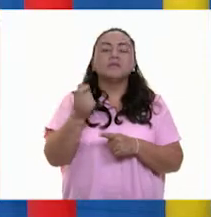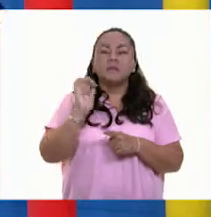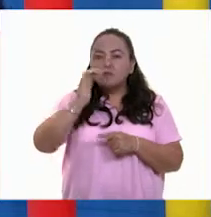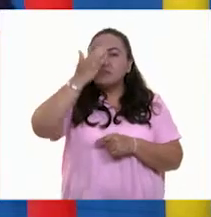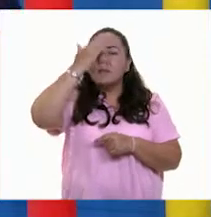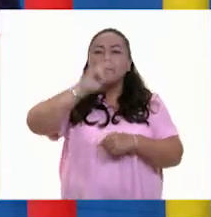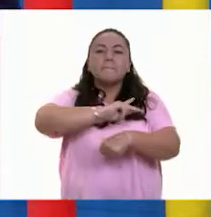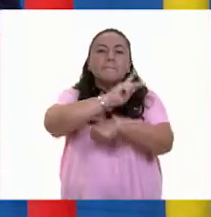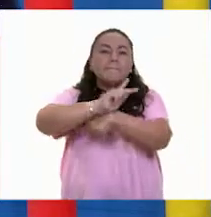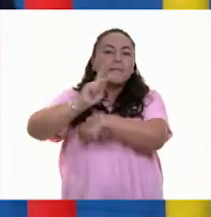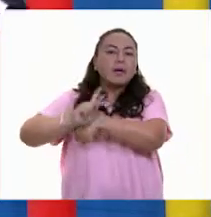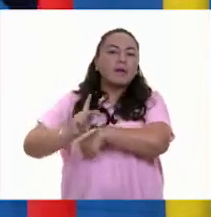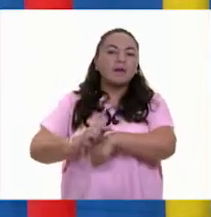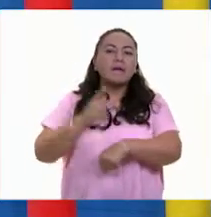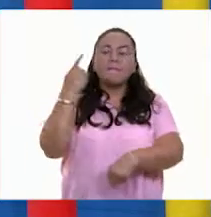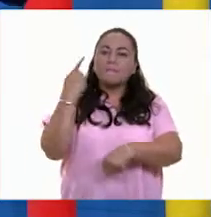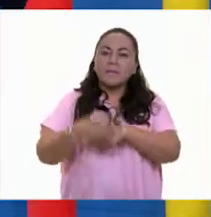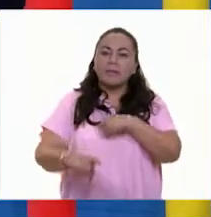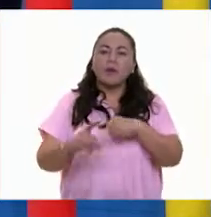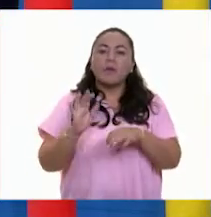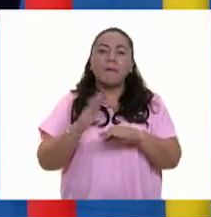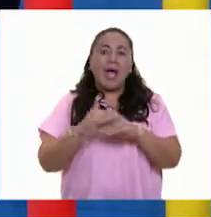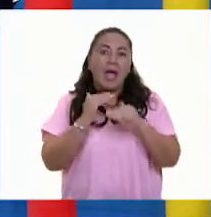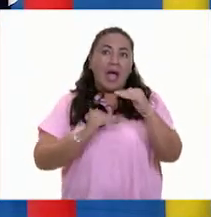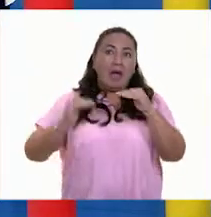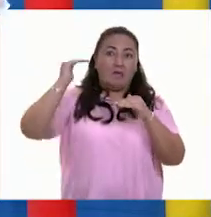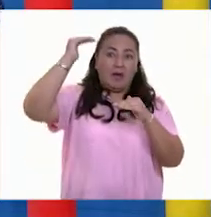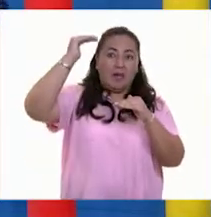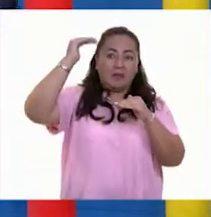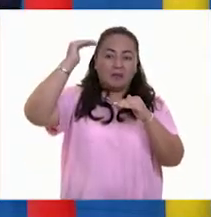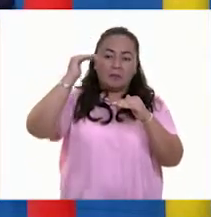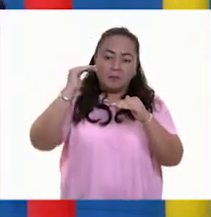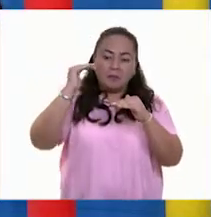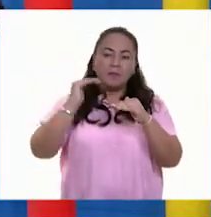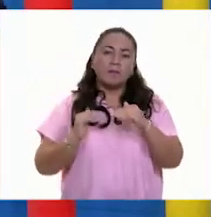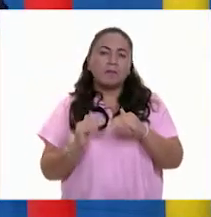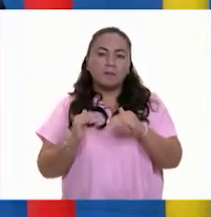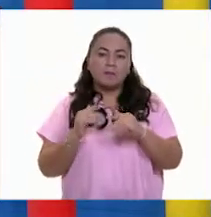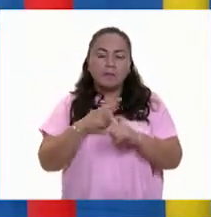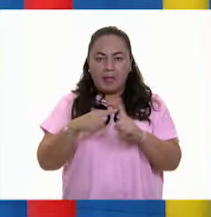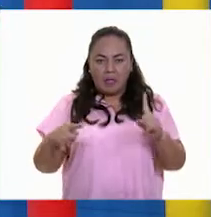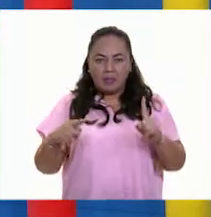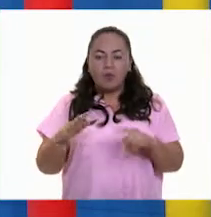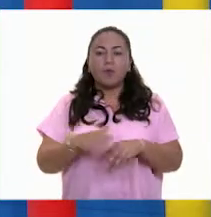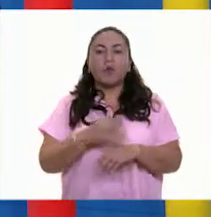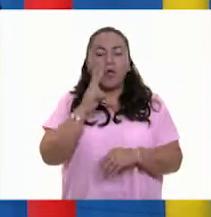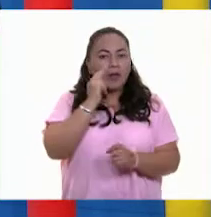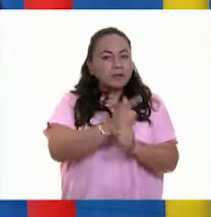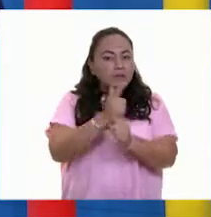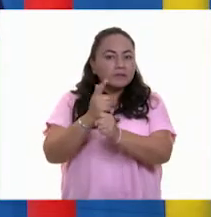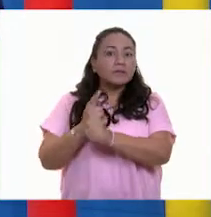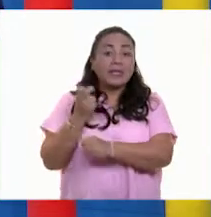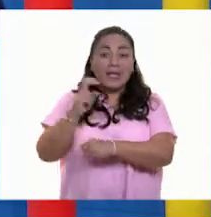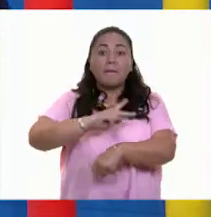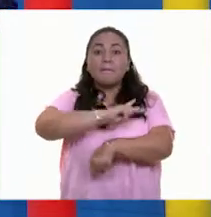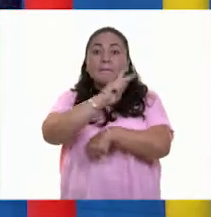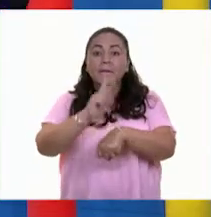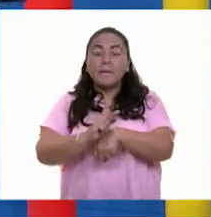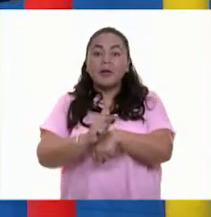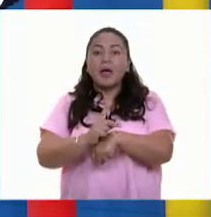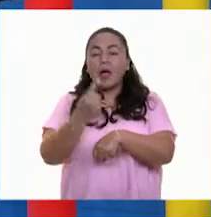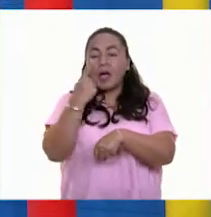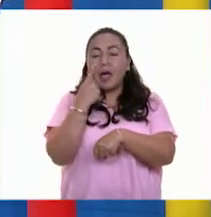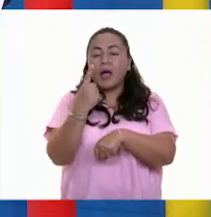conozcamos los países con un nivel de riesgo muy alto, alto y medio. Porque, como podemos deducir, son los países que